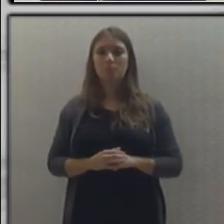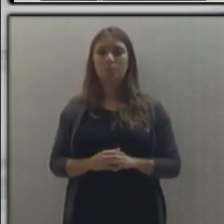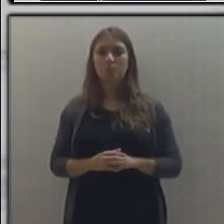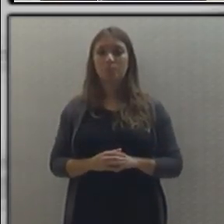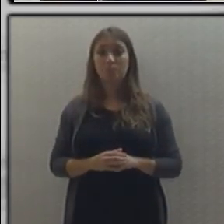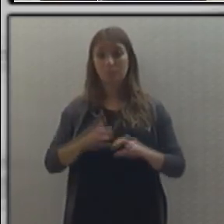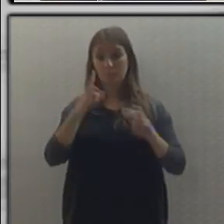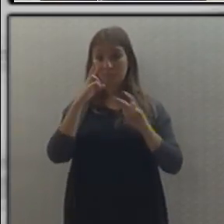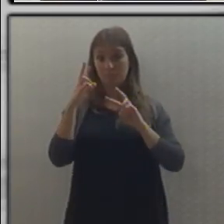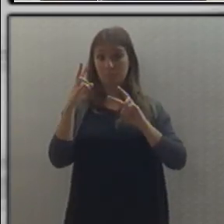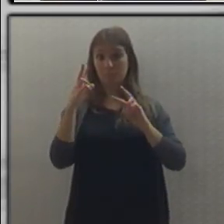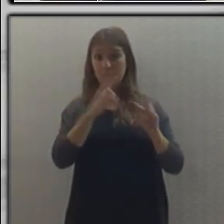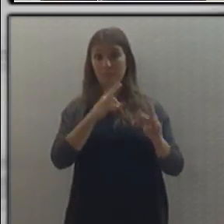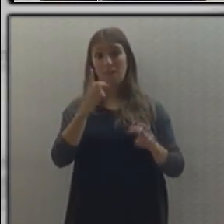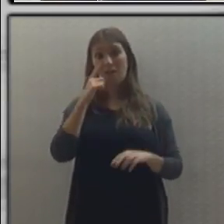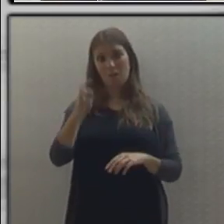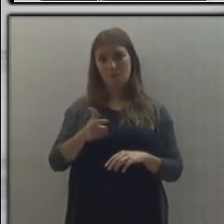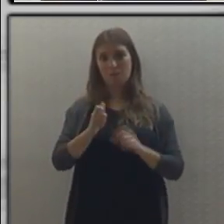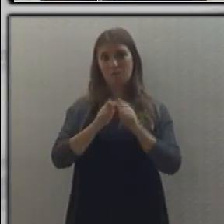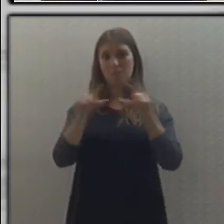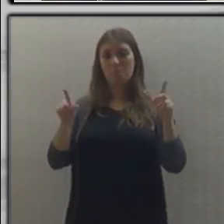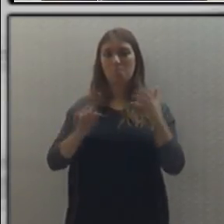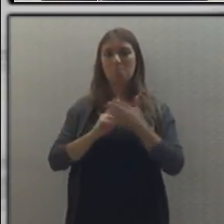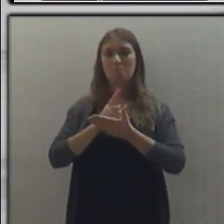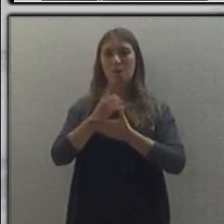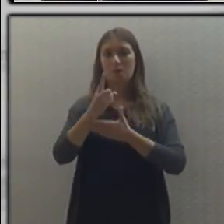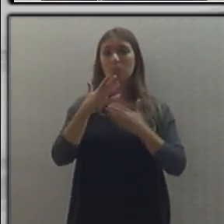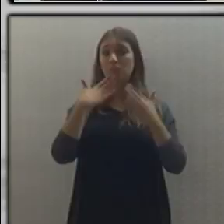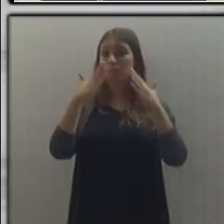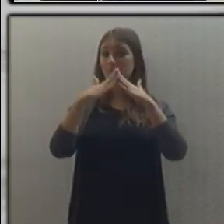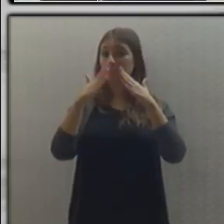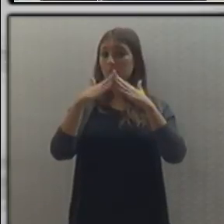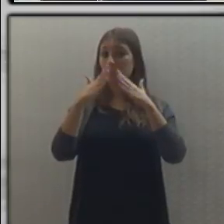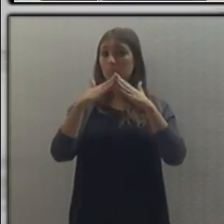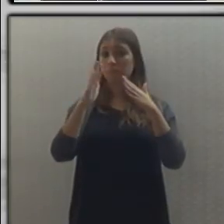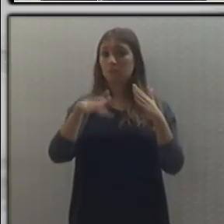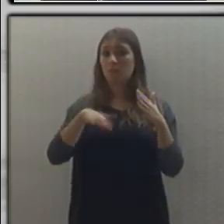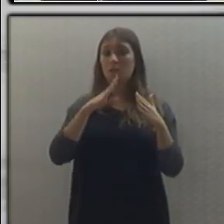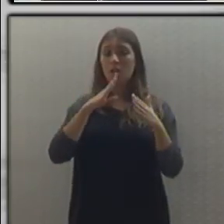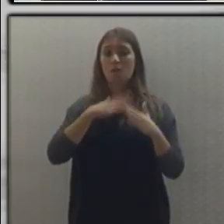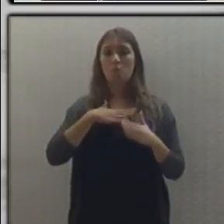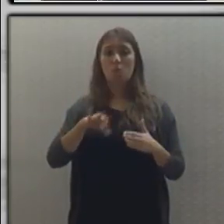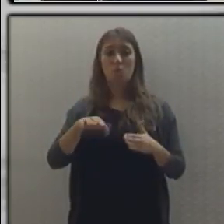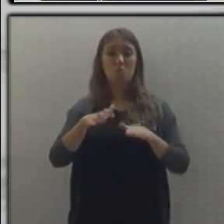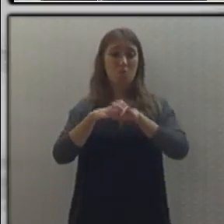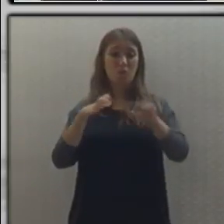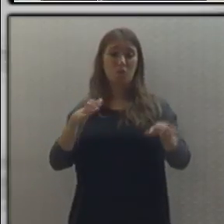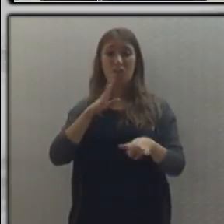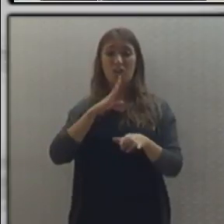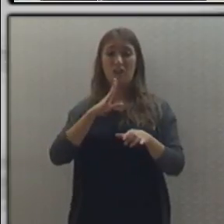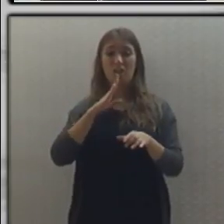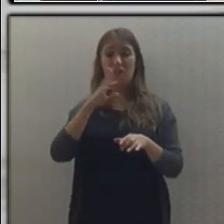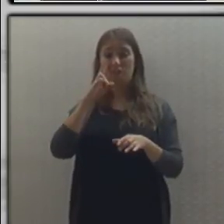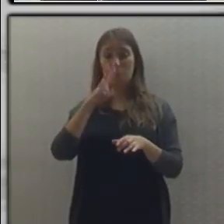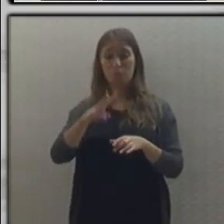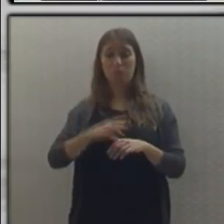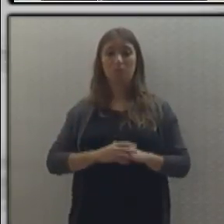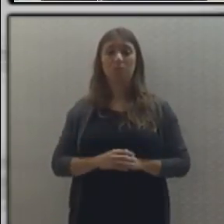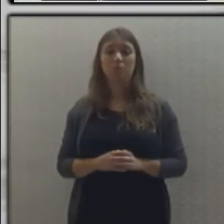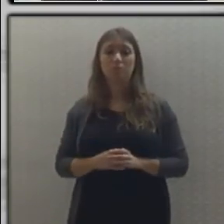Si os fijáis, ahora cuando aparezca el plano, son unas viviendas que también funcionan en corredor, como la mayoría de las que hemos